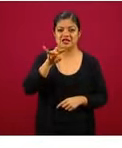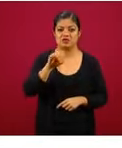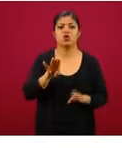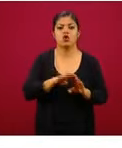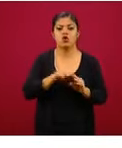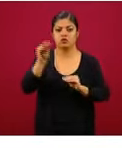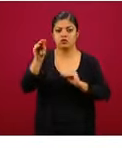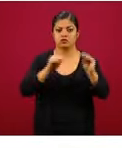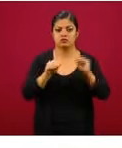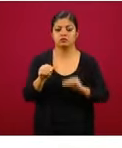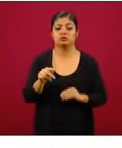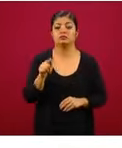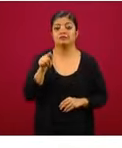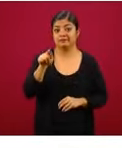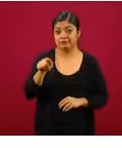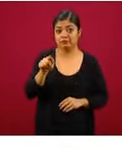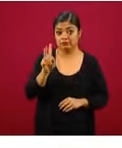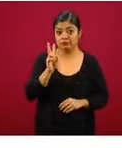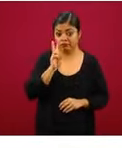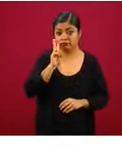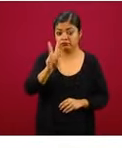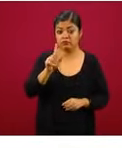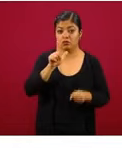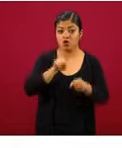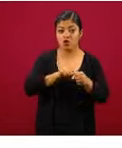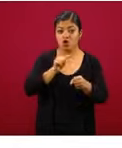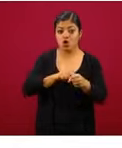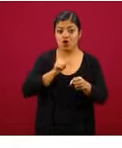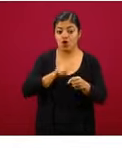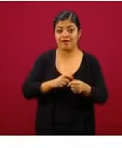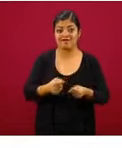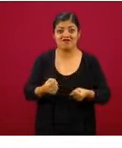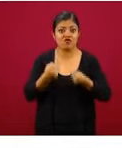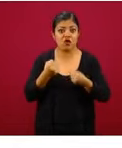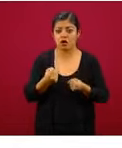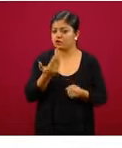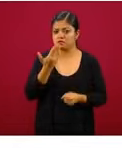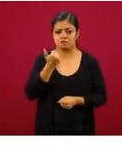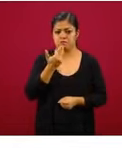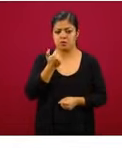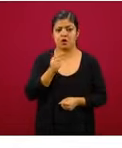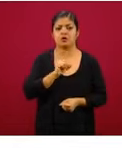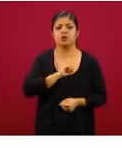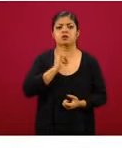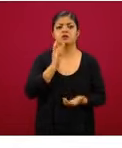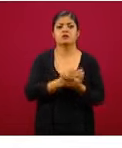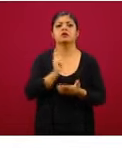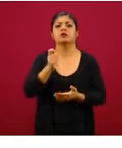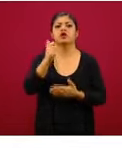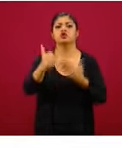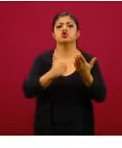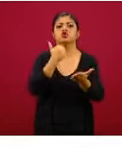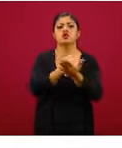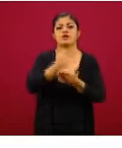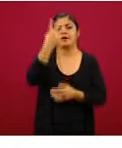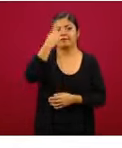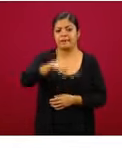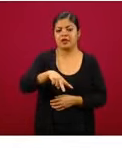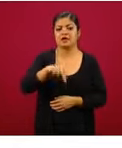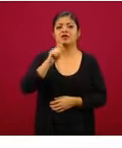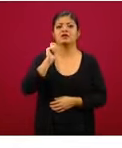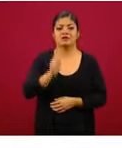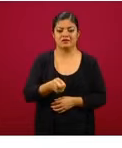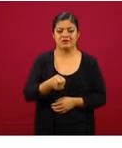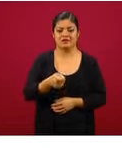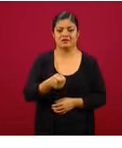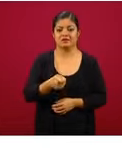distribuye. Aquí sí no vemos ya colores muy fuertes, vemos solamente a la Ciudad de México superando esta escala